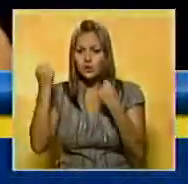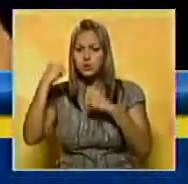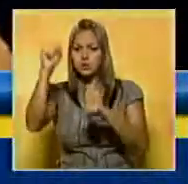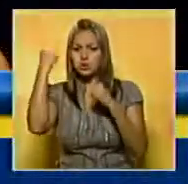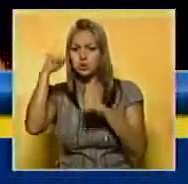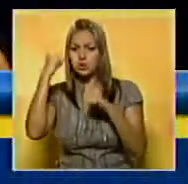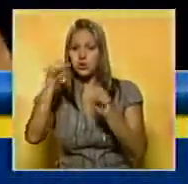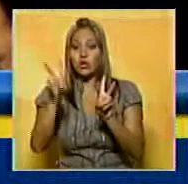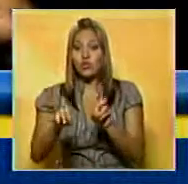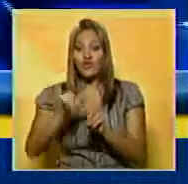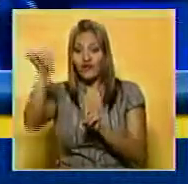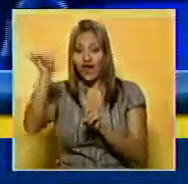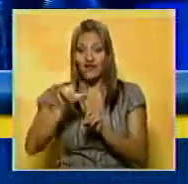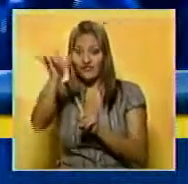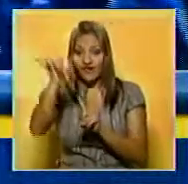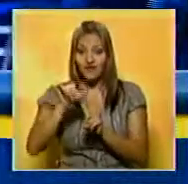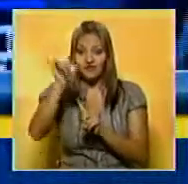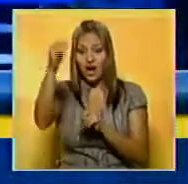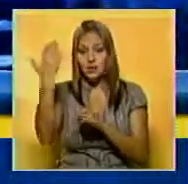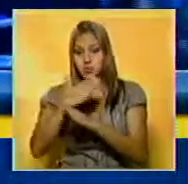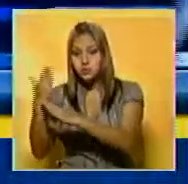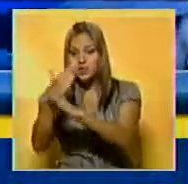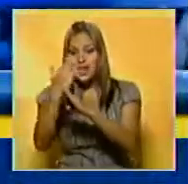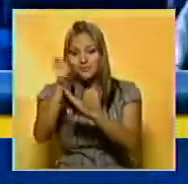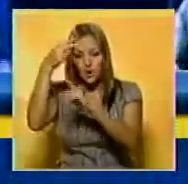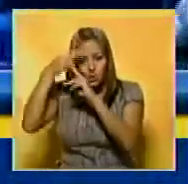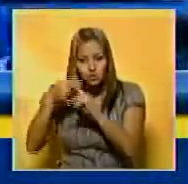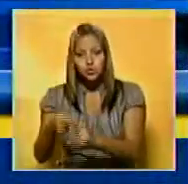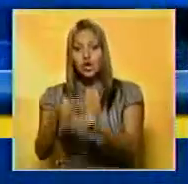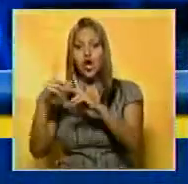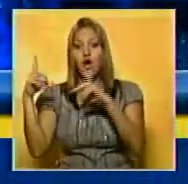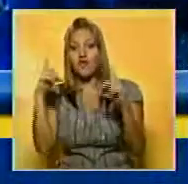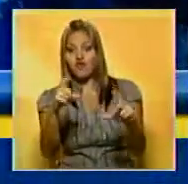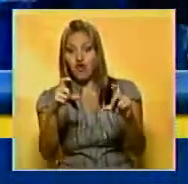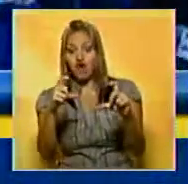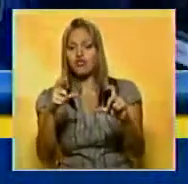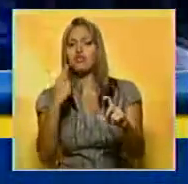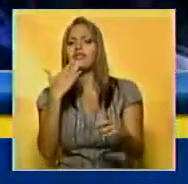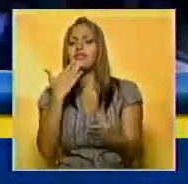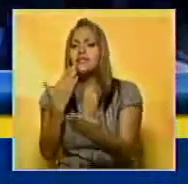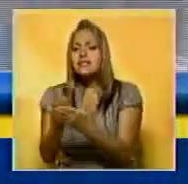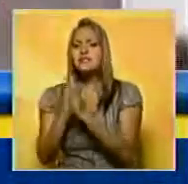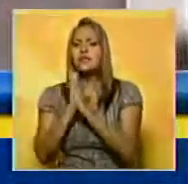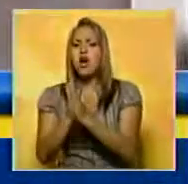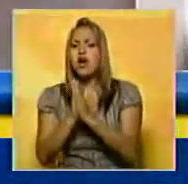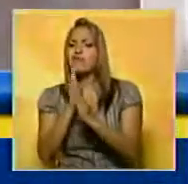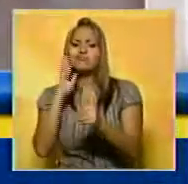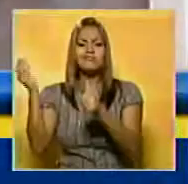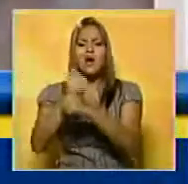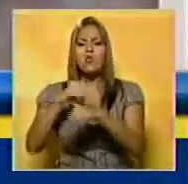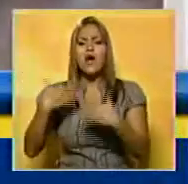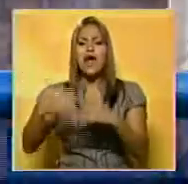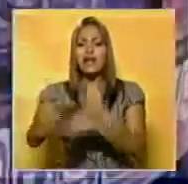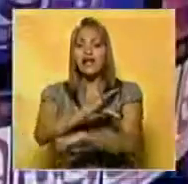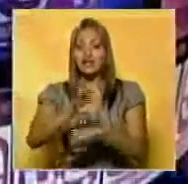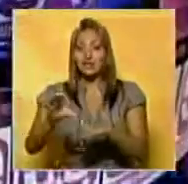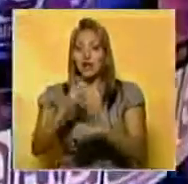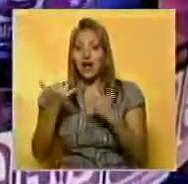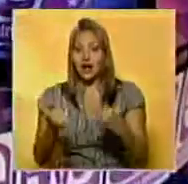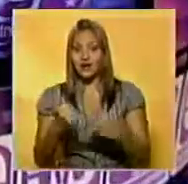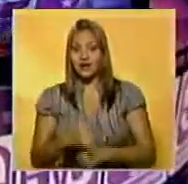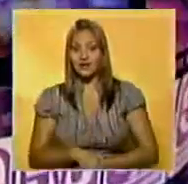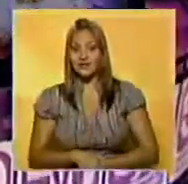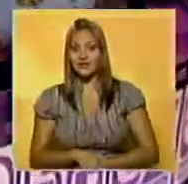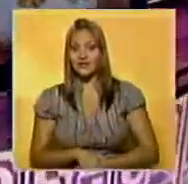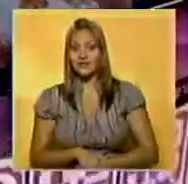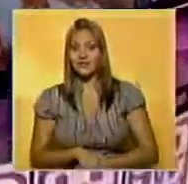nueva gira de conciertos y compartió con sus fans una foto donde les pidió que adivinaran cuál canción estaba cantando. La cantante